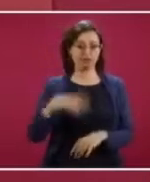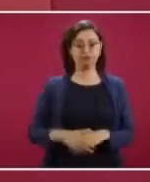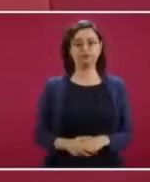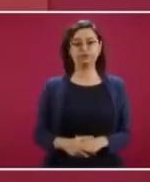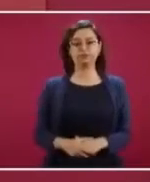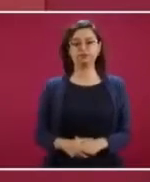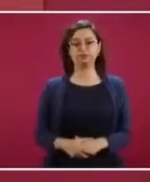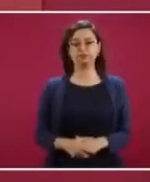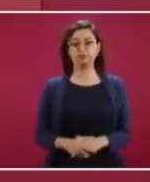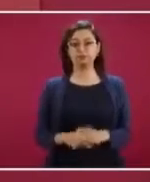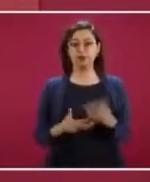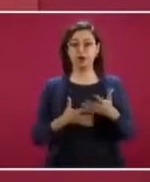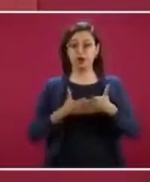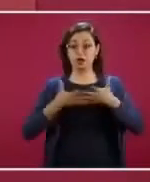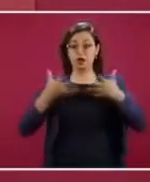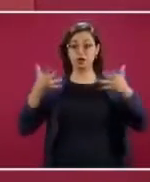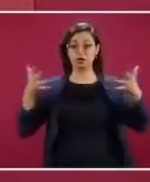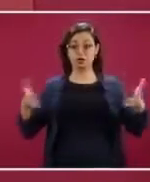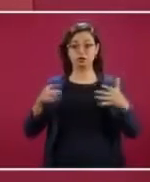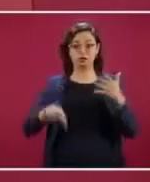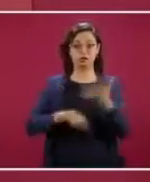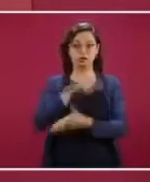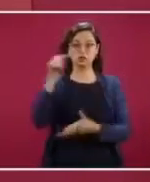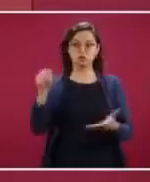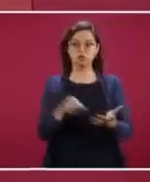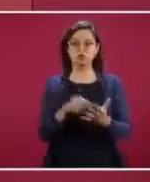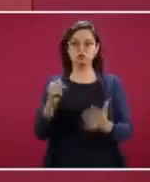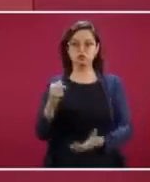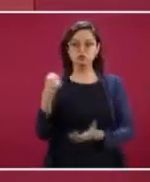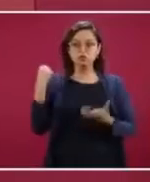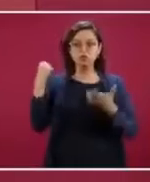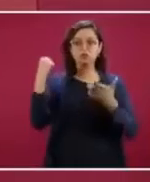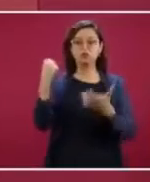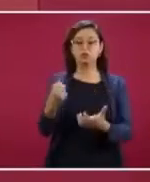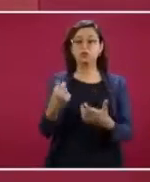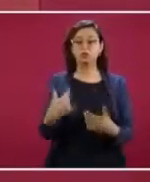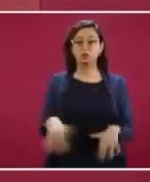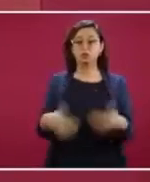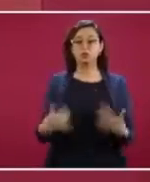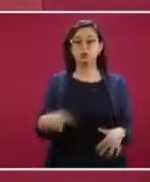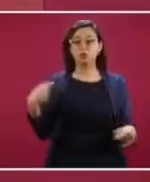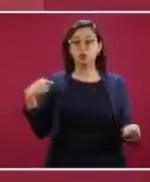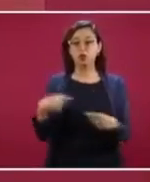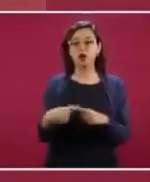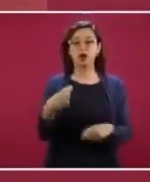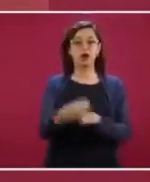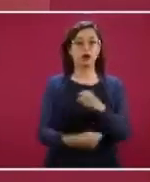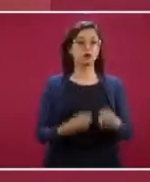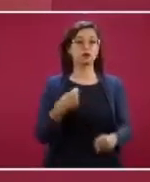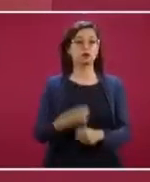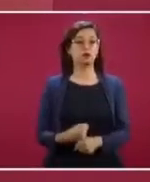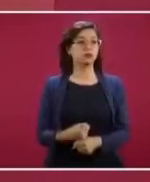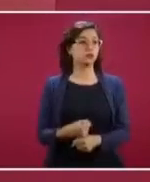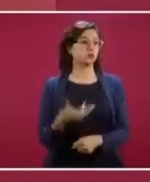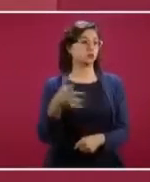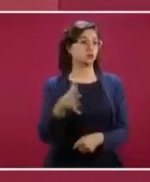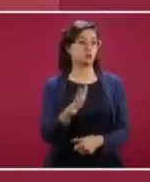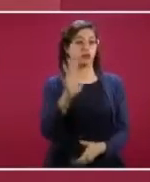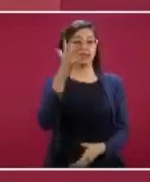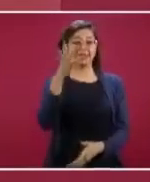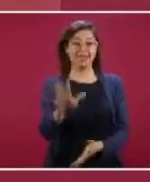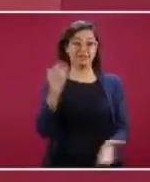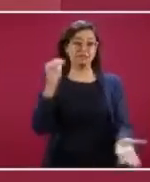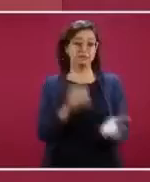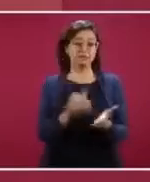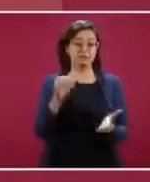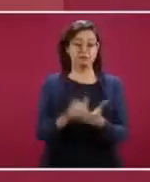Y es un complejo y es una inversión considerable. Este año de alrededor de